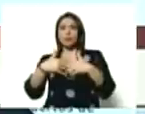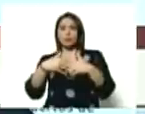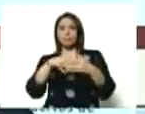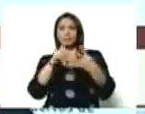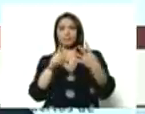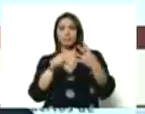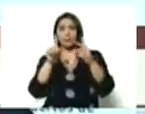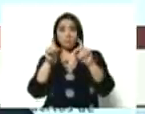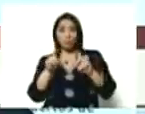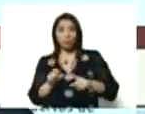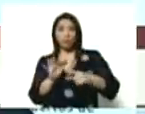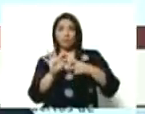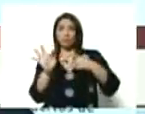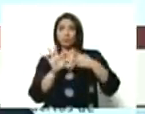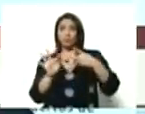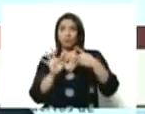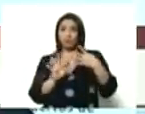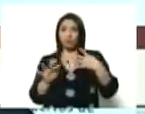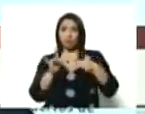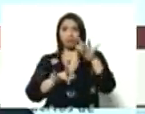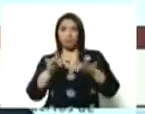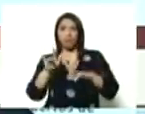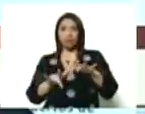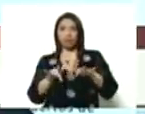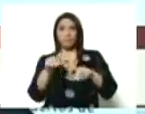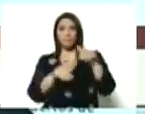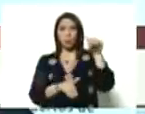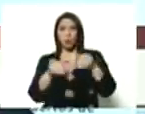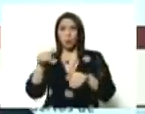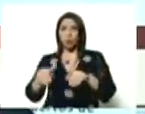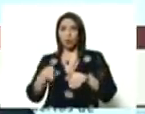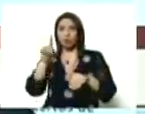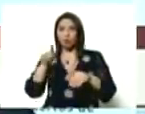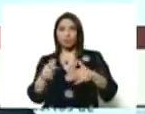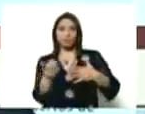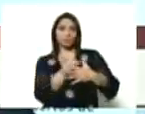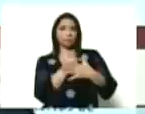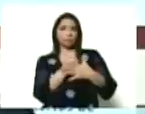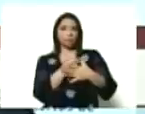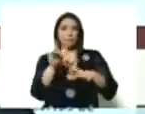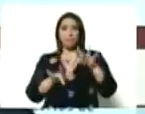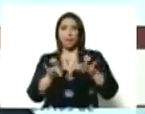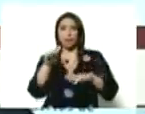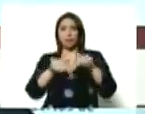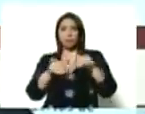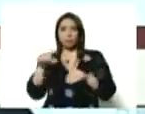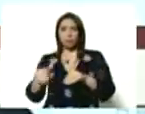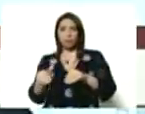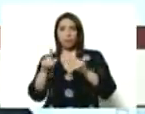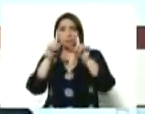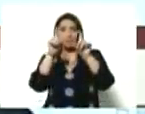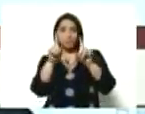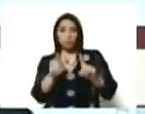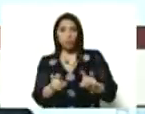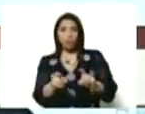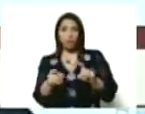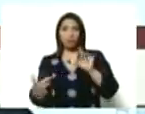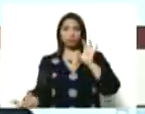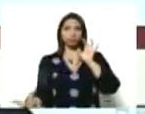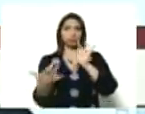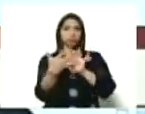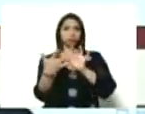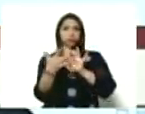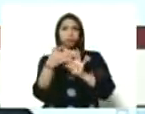Pruebas de funcionalidad con la máquina de votación y las aplicaciones de máquina de votación. Pruebas de transmisión para certificar cada uno